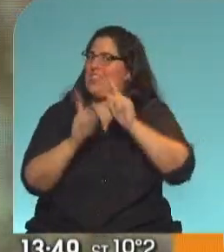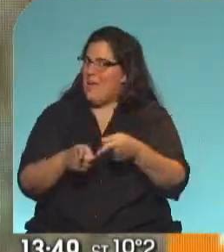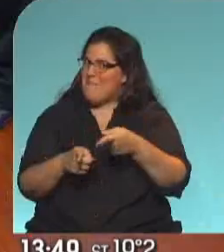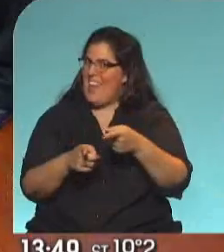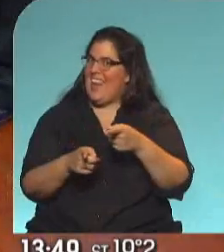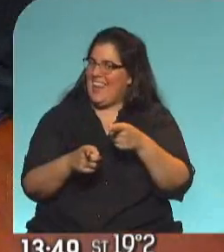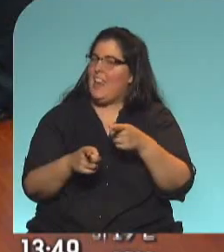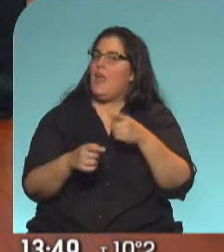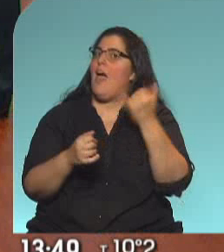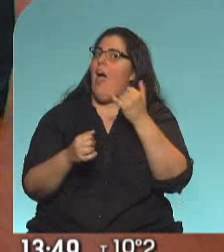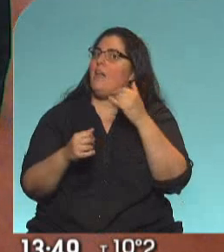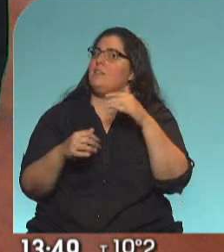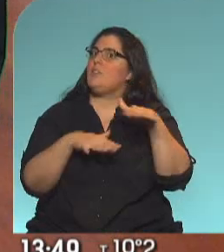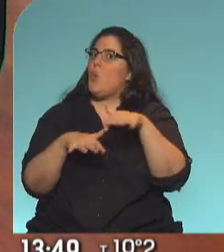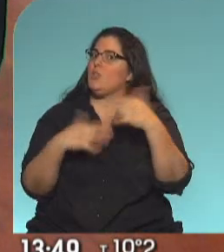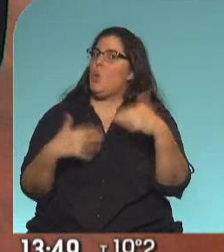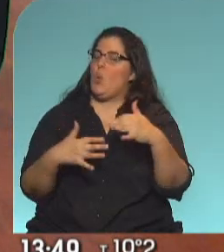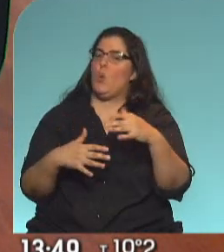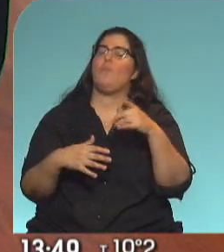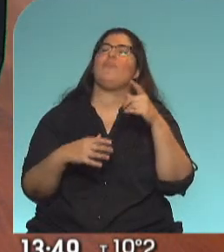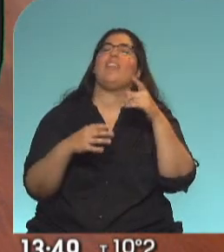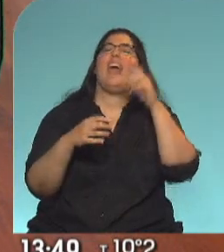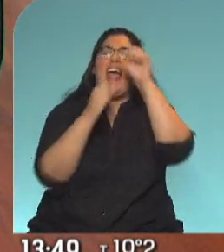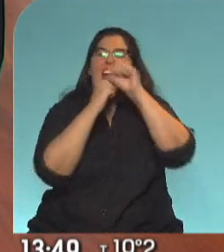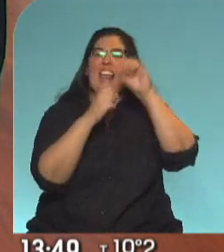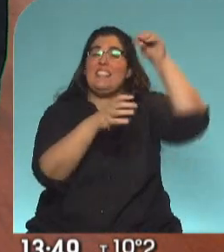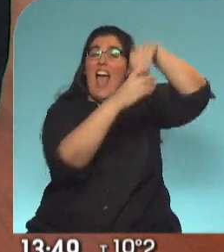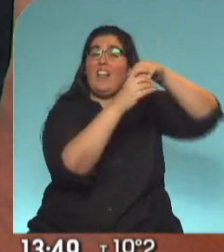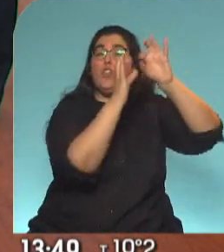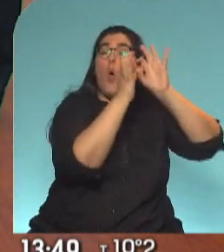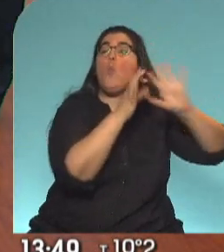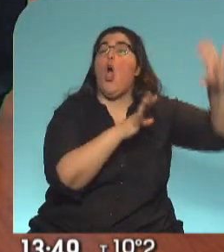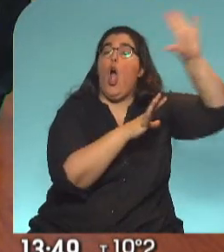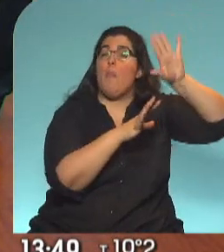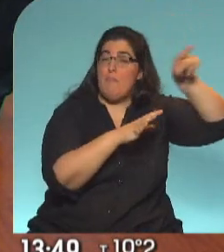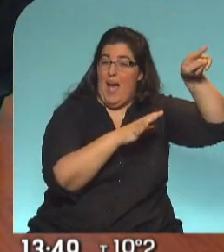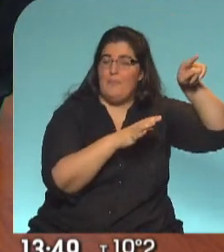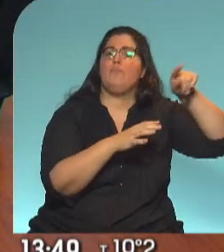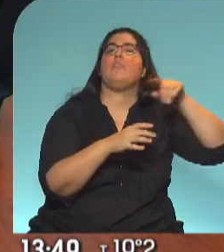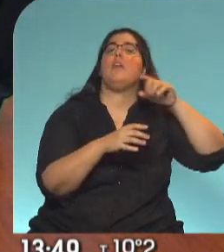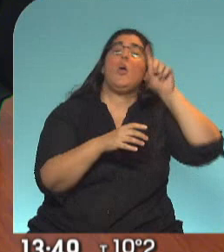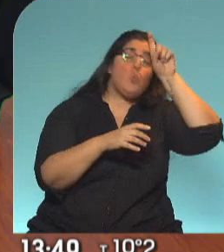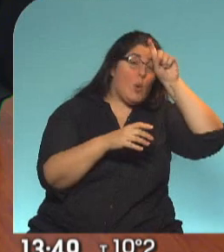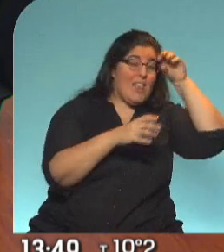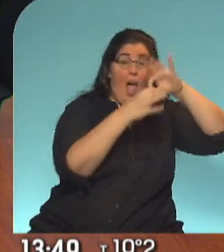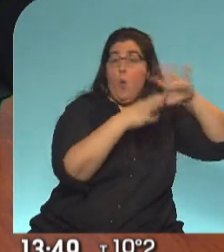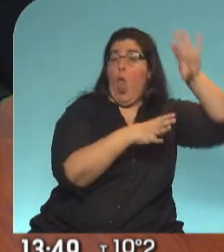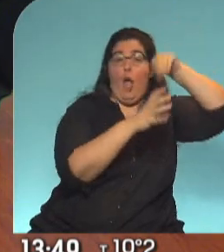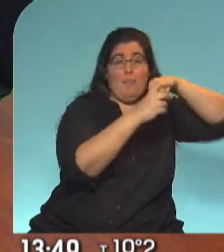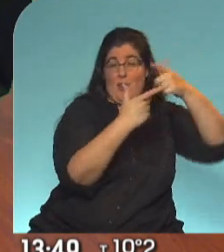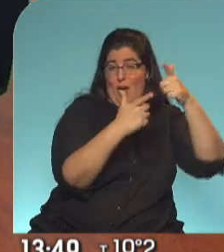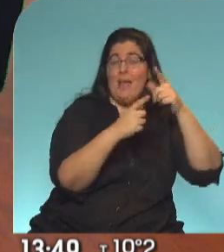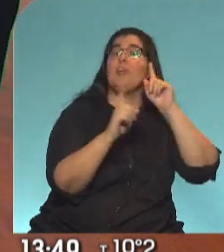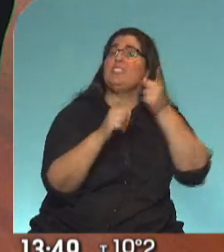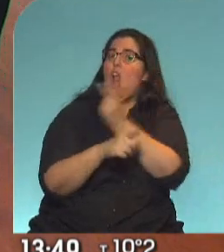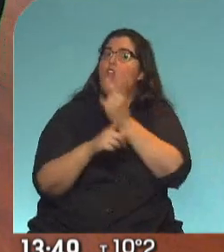estábamos hablando de una escalada... Grecia es parte de la Unión Europea, Turquía no, los dos son parte de la OTAN. Sí. Y también juegan para